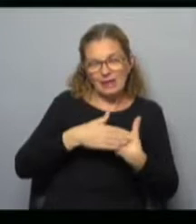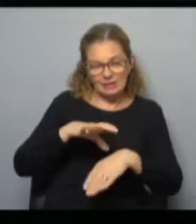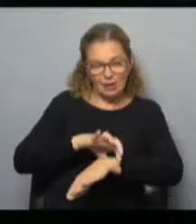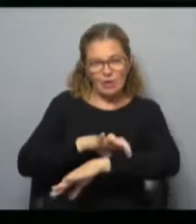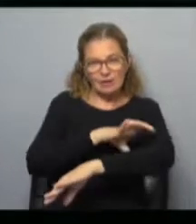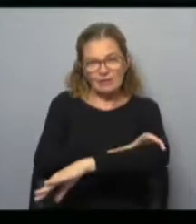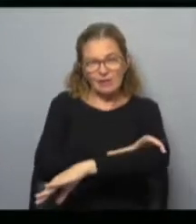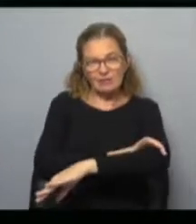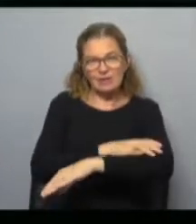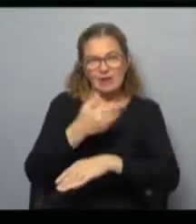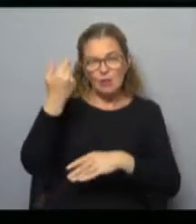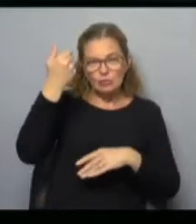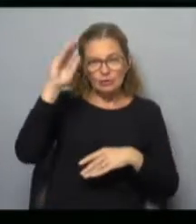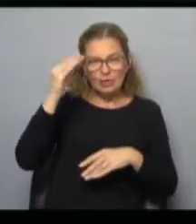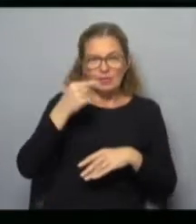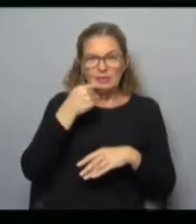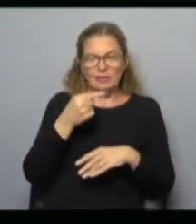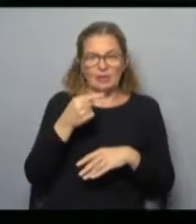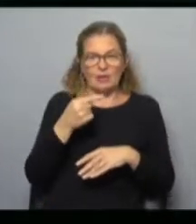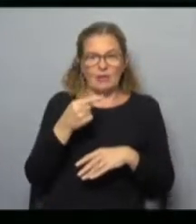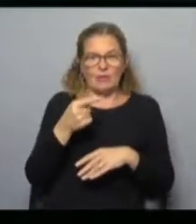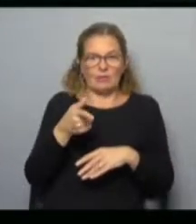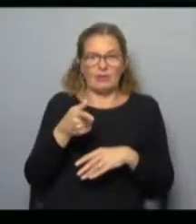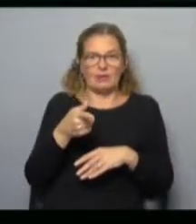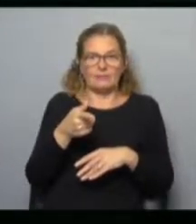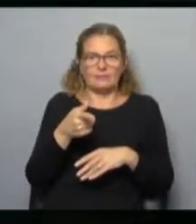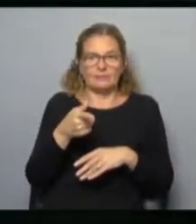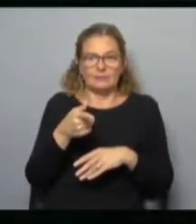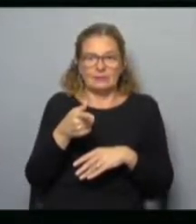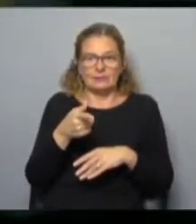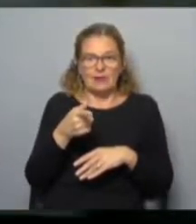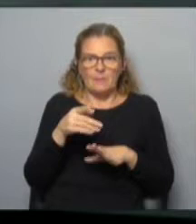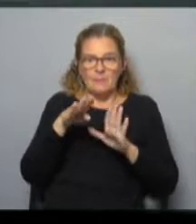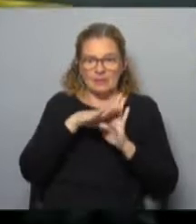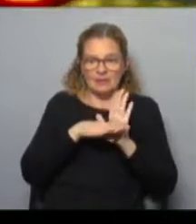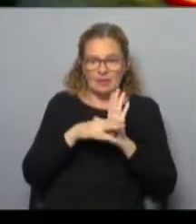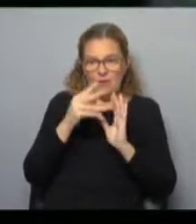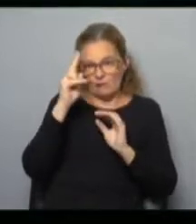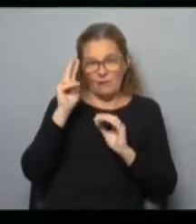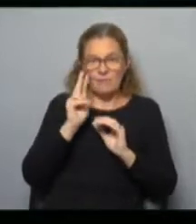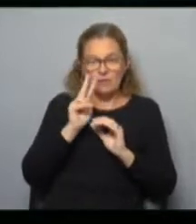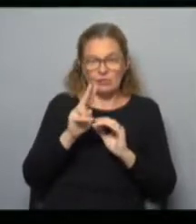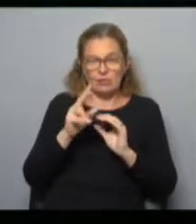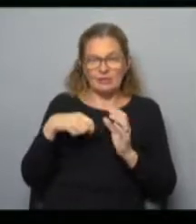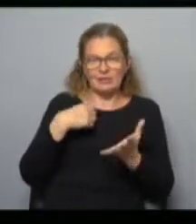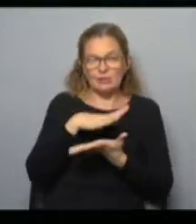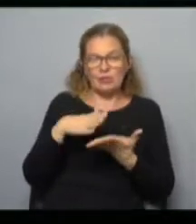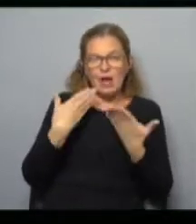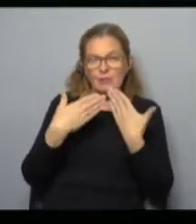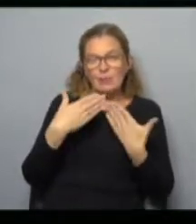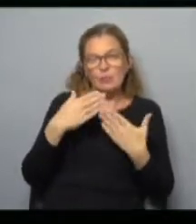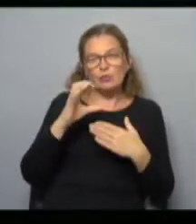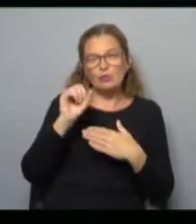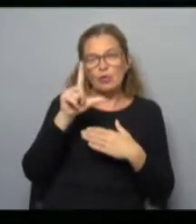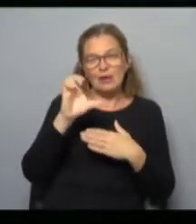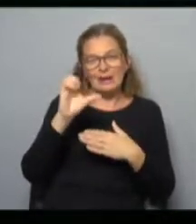infantes, y donde las autoridades del jardín tuvieron que tomar ciertas medidas ante esa situación. Hablamos hoy con Soledad Moraes,